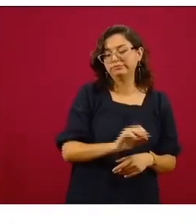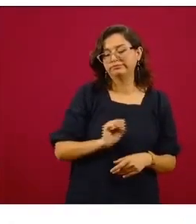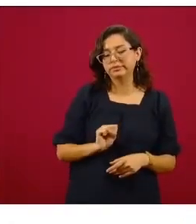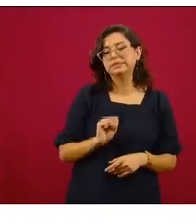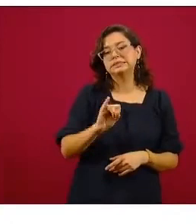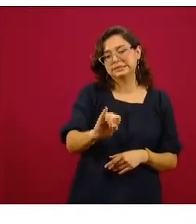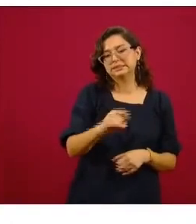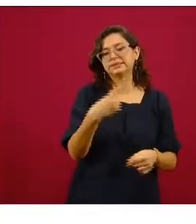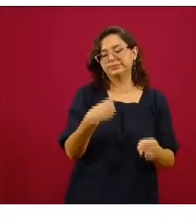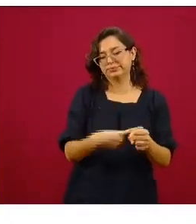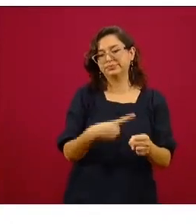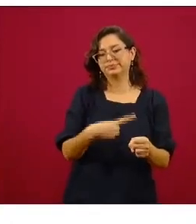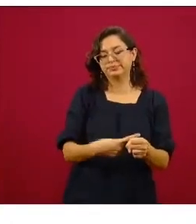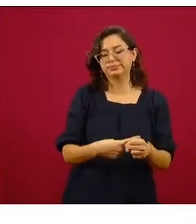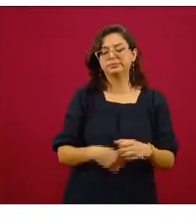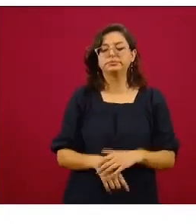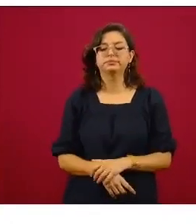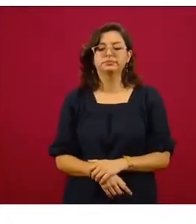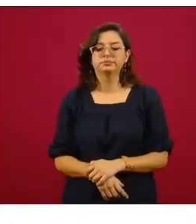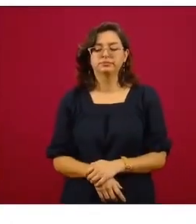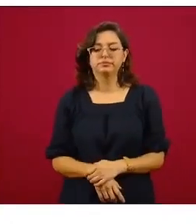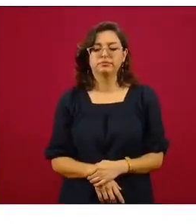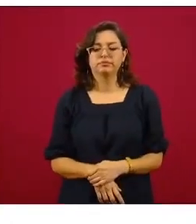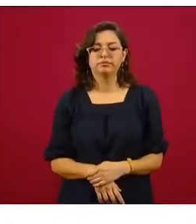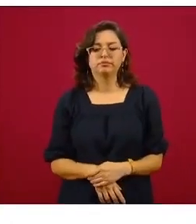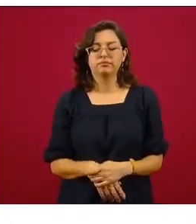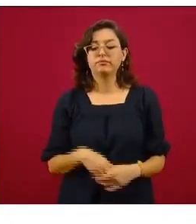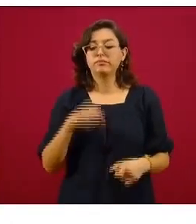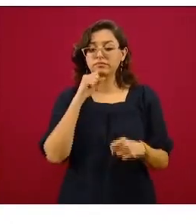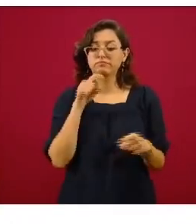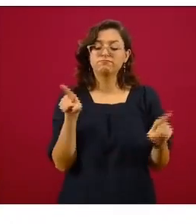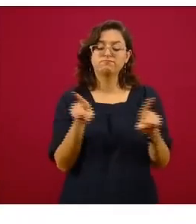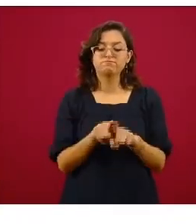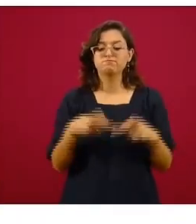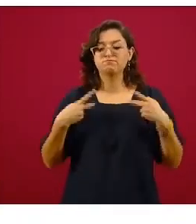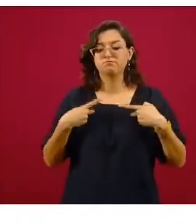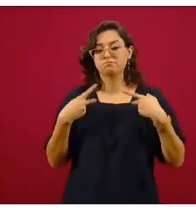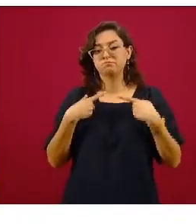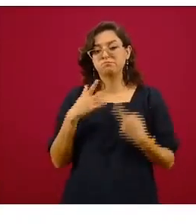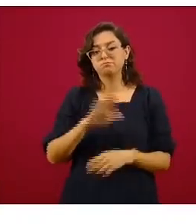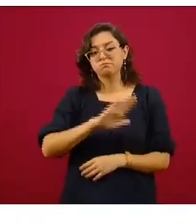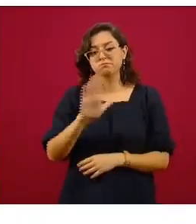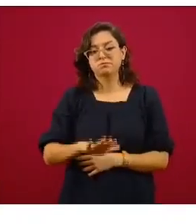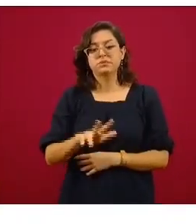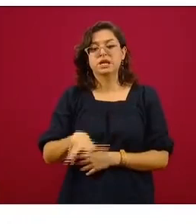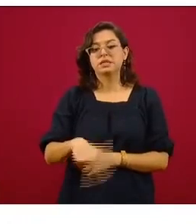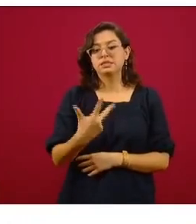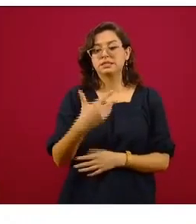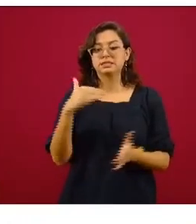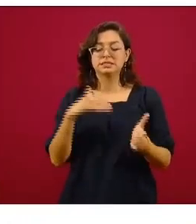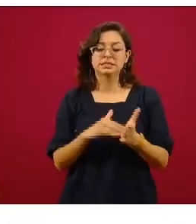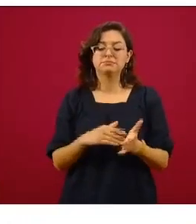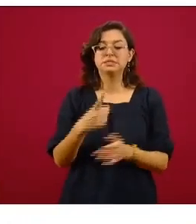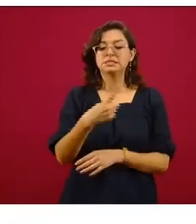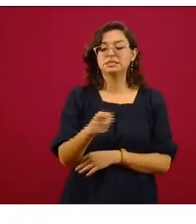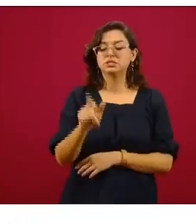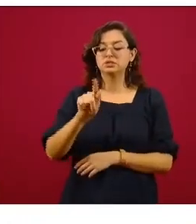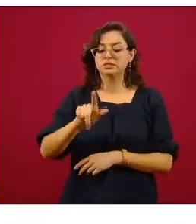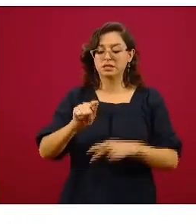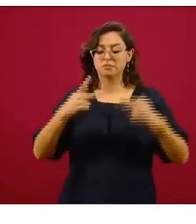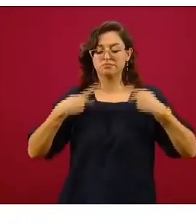casos confirmados. El día de hoy también se actualiza el número de defunciones, 13.170 son las personas